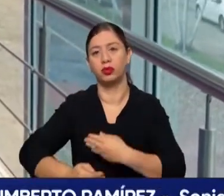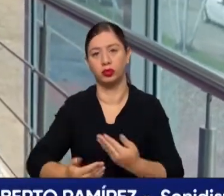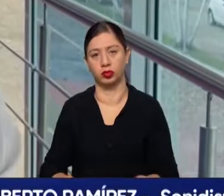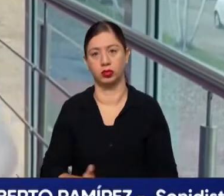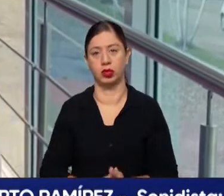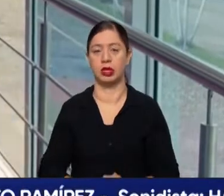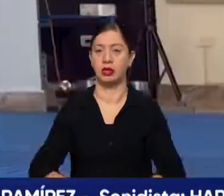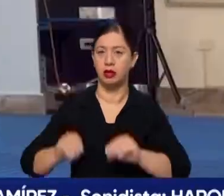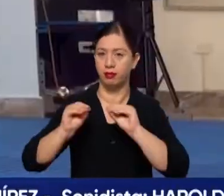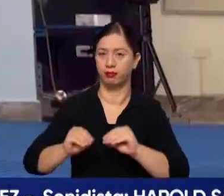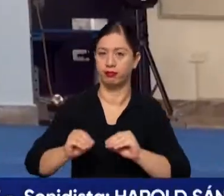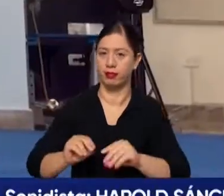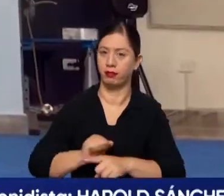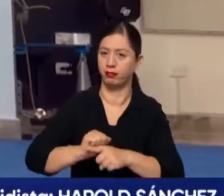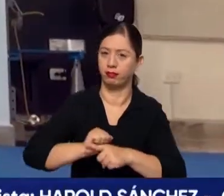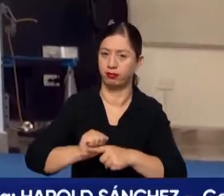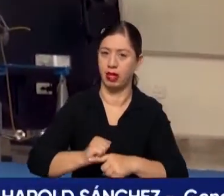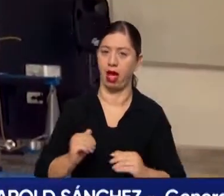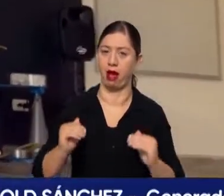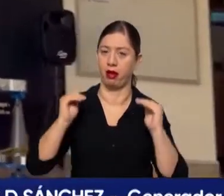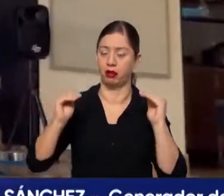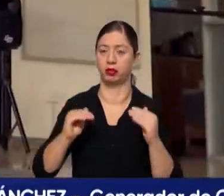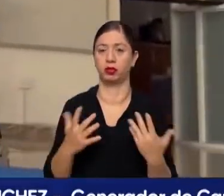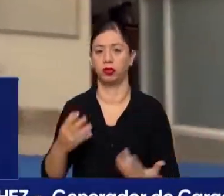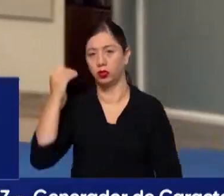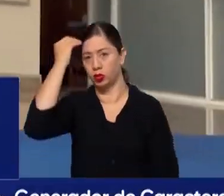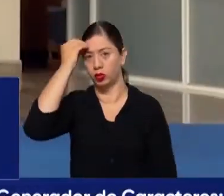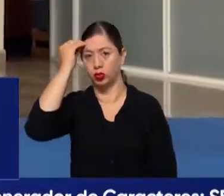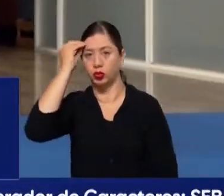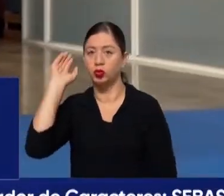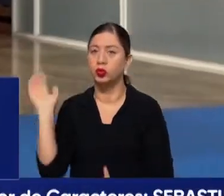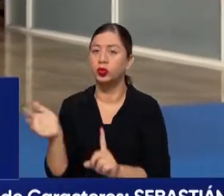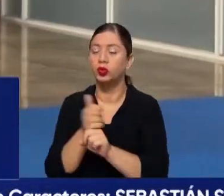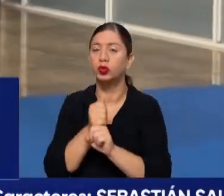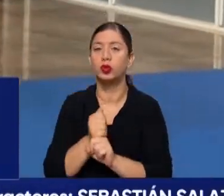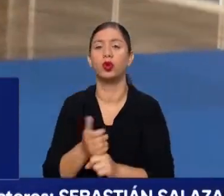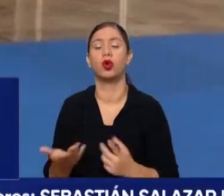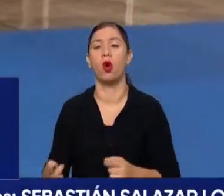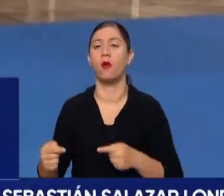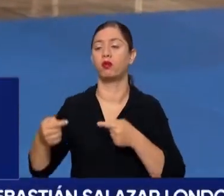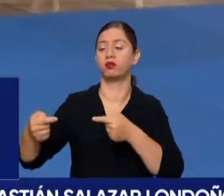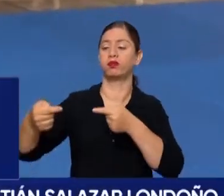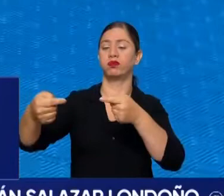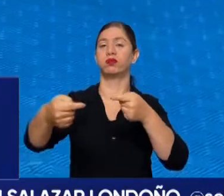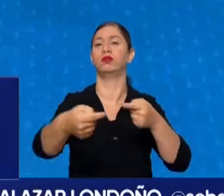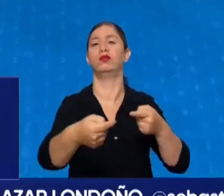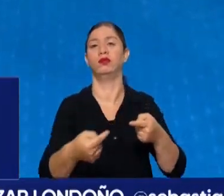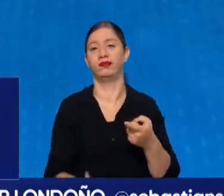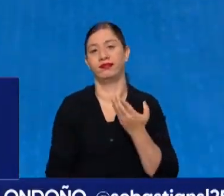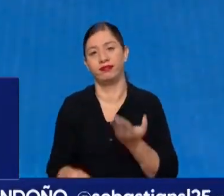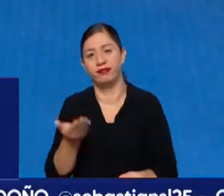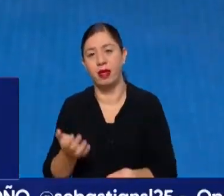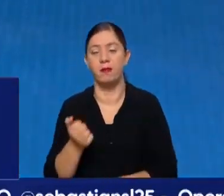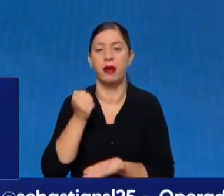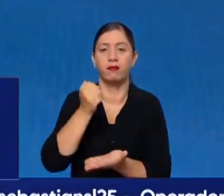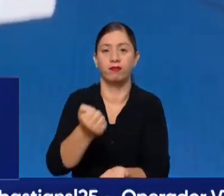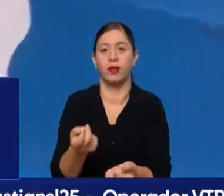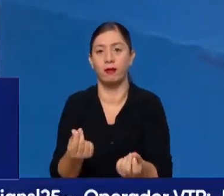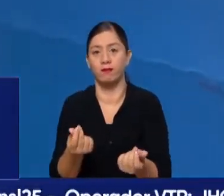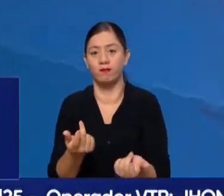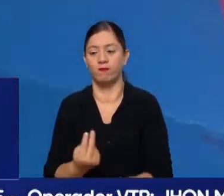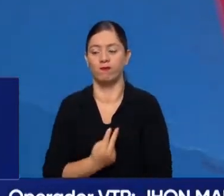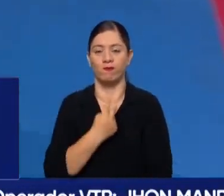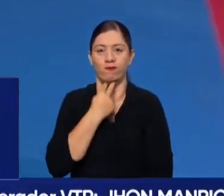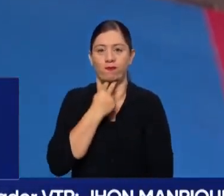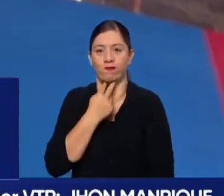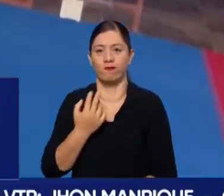un entrenamiento muy arduo. Pero cumplir este sueño de enfrentar a los mejores del mundo depende de recursos para viajar con los que aún